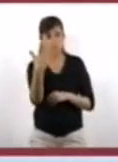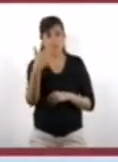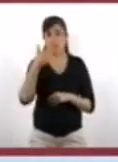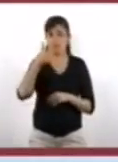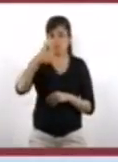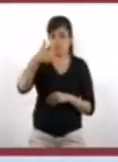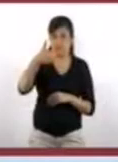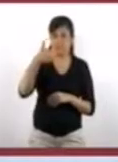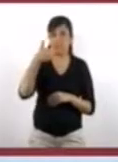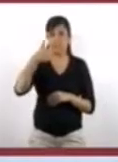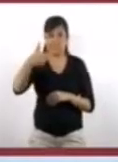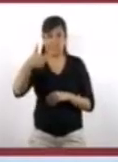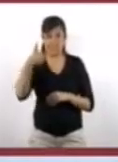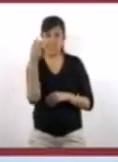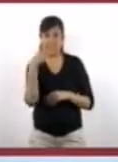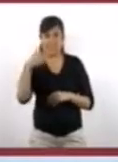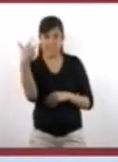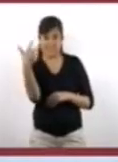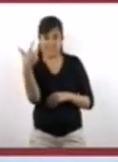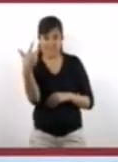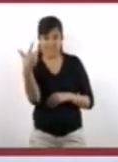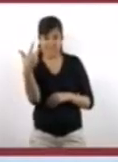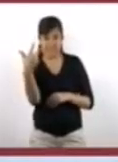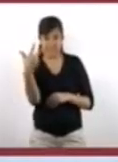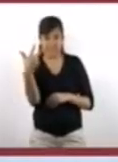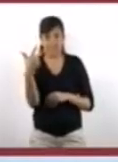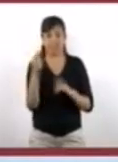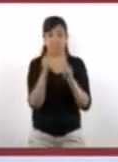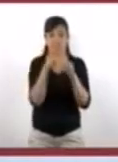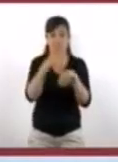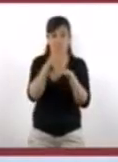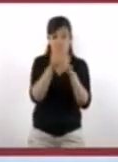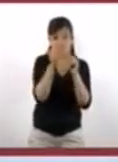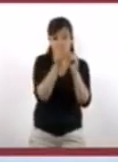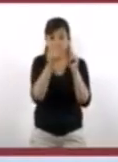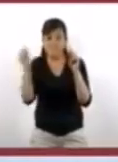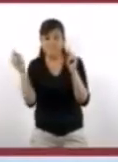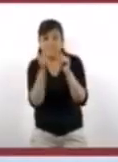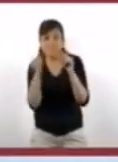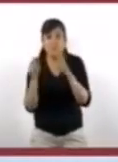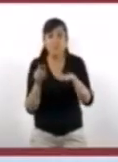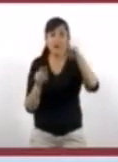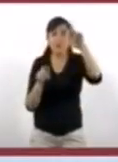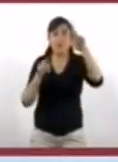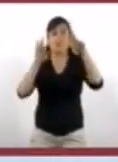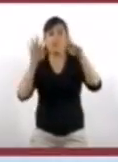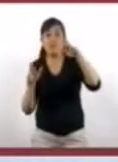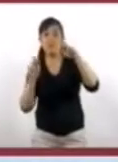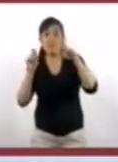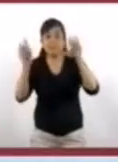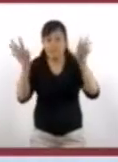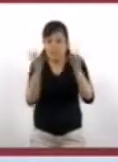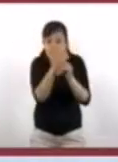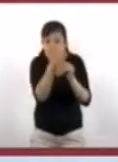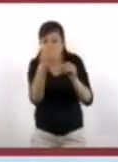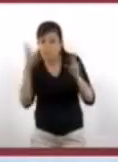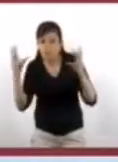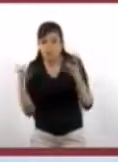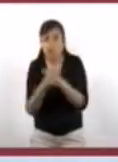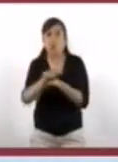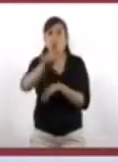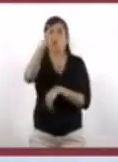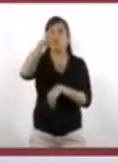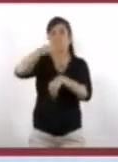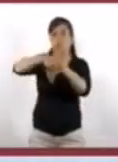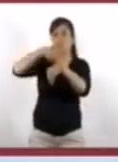5, 6, 6 y 13, el rango de nuestro conjunto son 11 unidades.